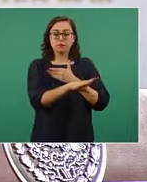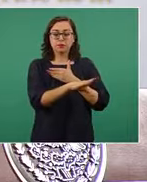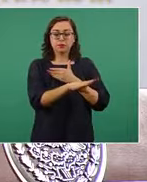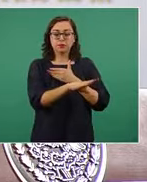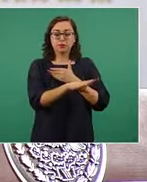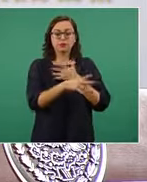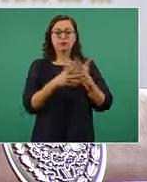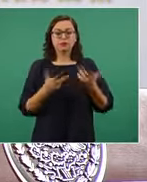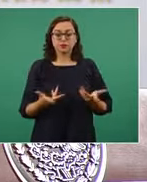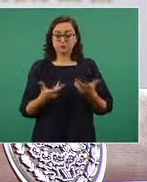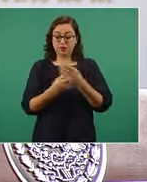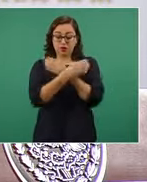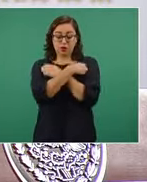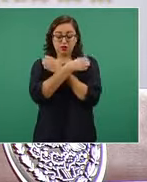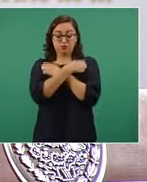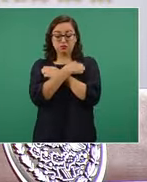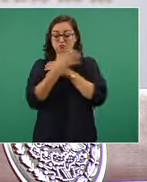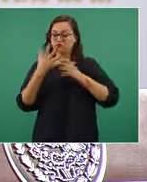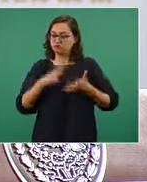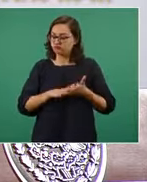en la no violencia.